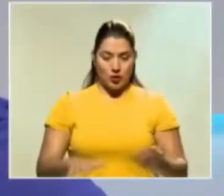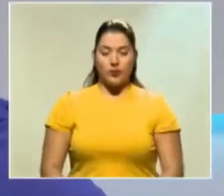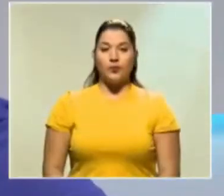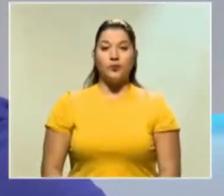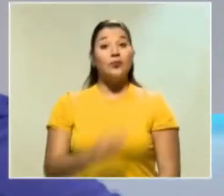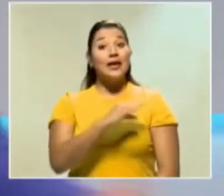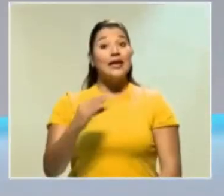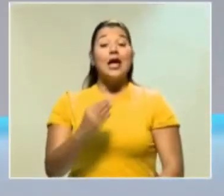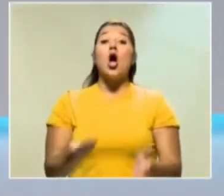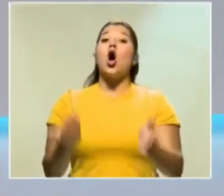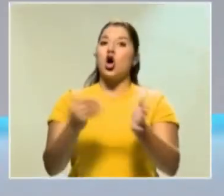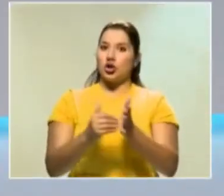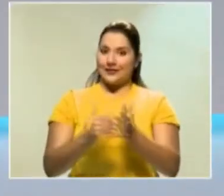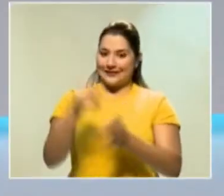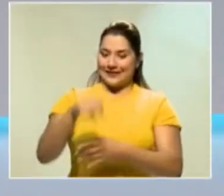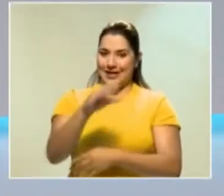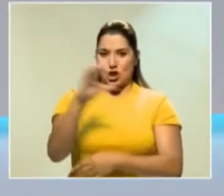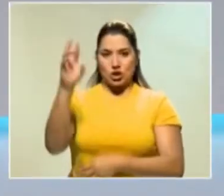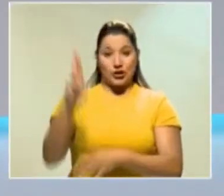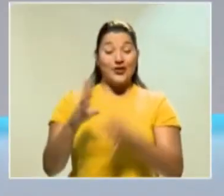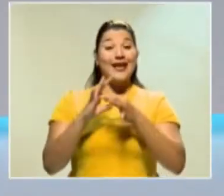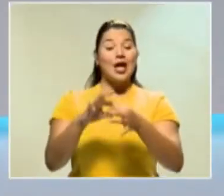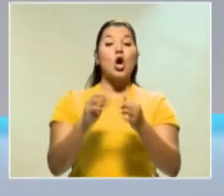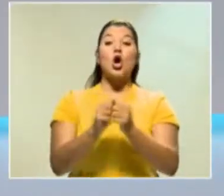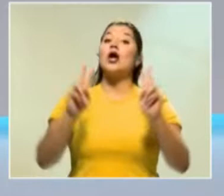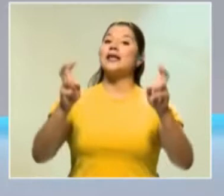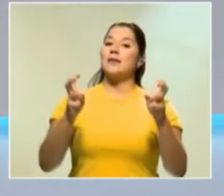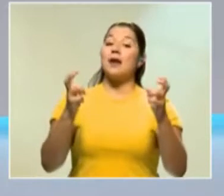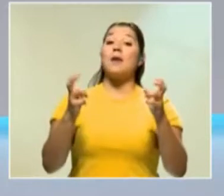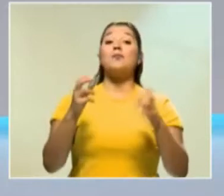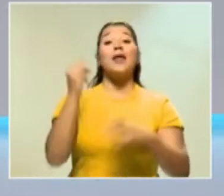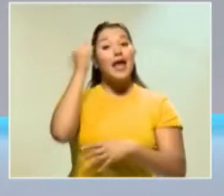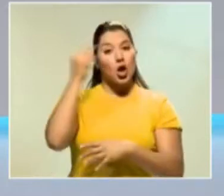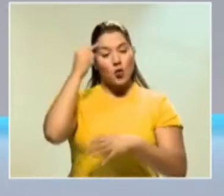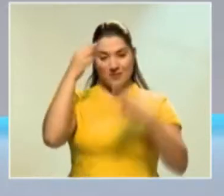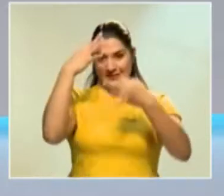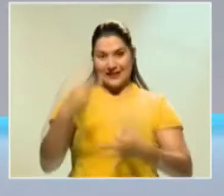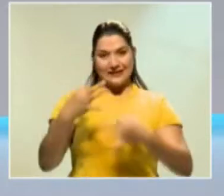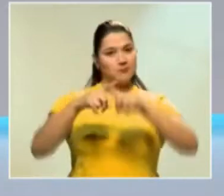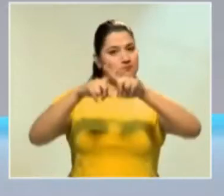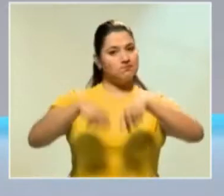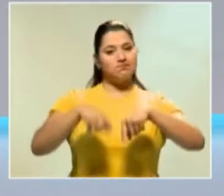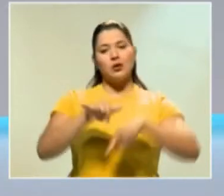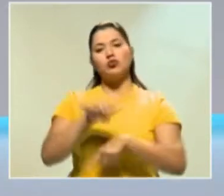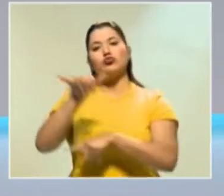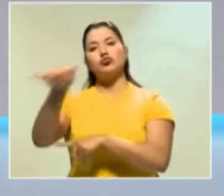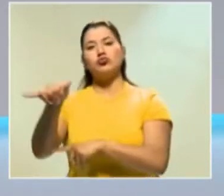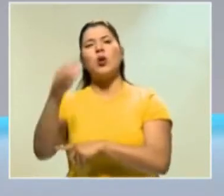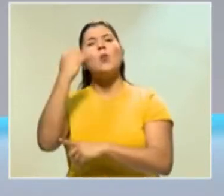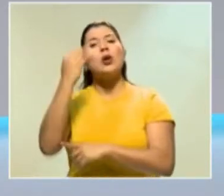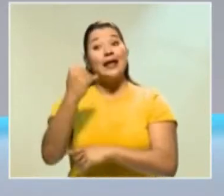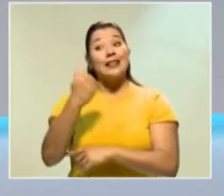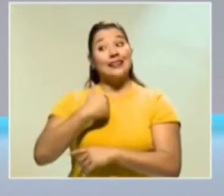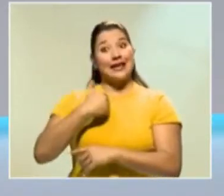Y de nuevo a nuestro país, pero siempre en relación a este tema, el gobierno suspendió la gira a los Emiratos Árabes Unidos debido a la tensión que se